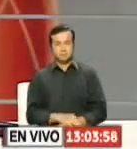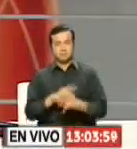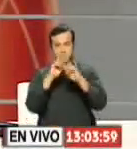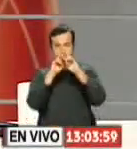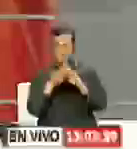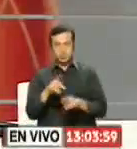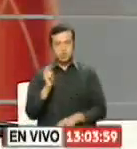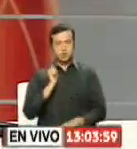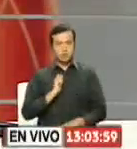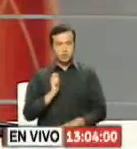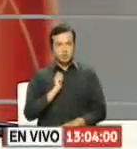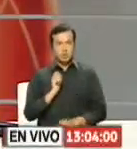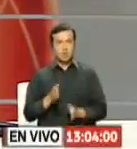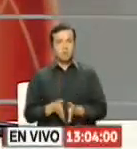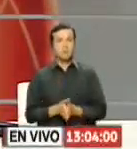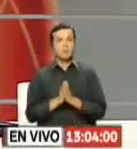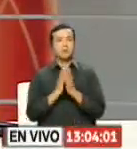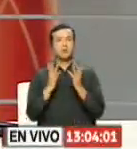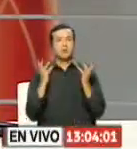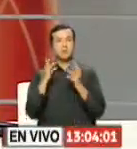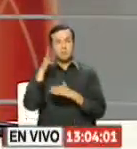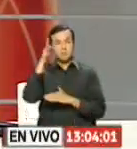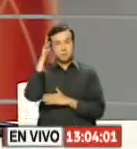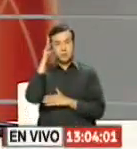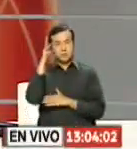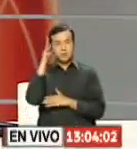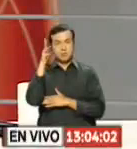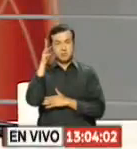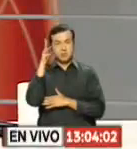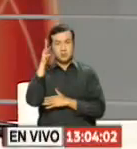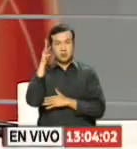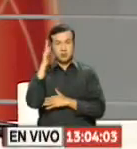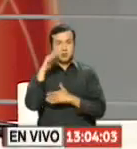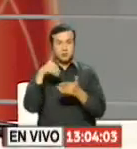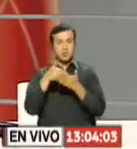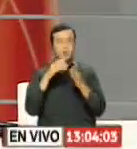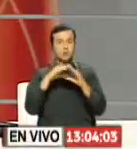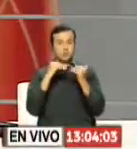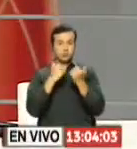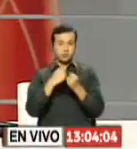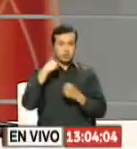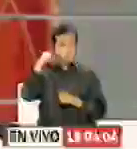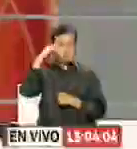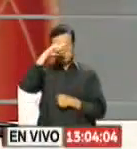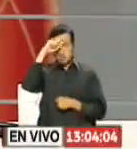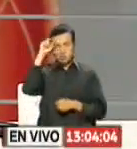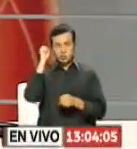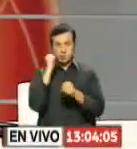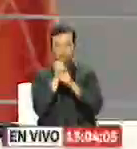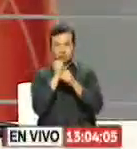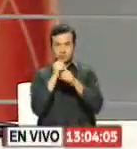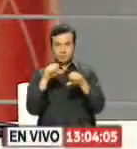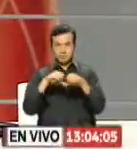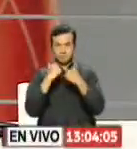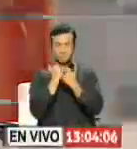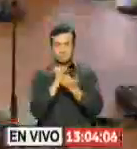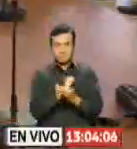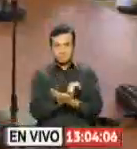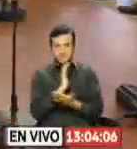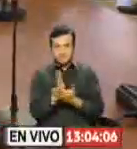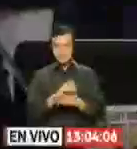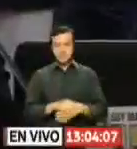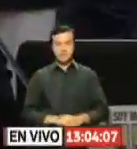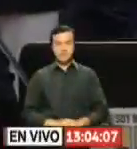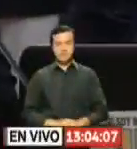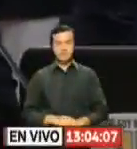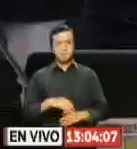revisión salarial es lo que solicitaron los docentes del magisterio que acudieron ante la Comisión de Derechos de los Trabajadores en la Asamblea. A